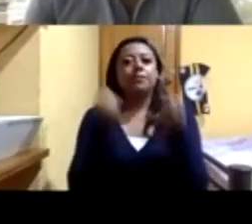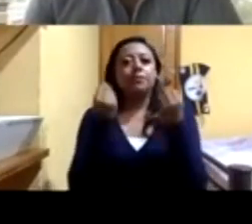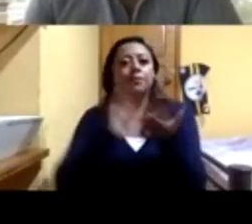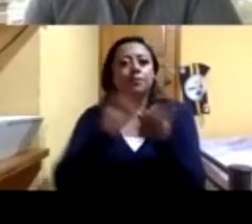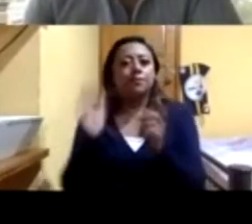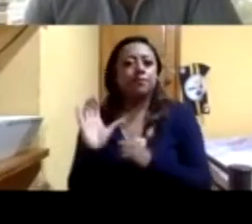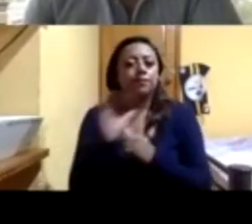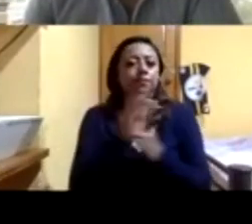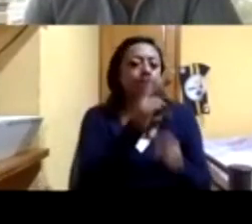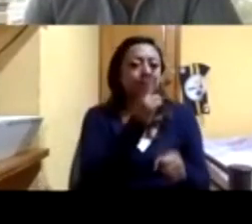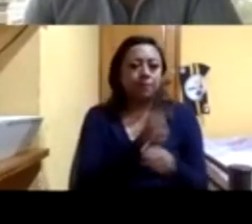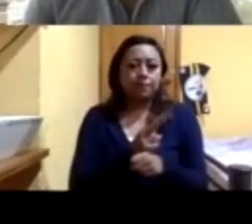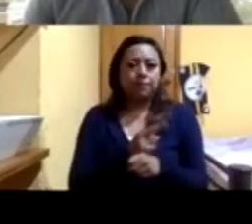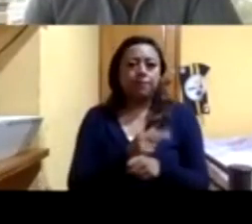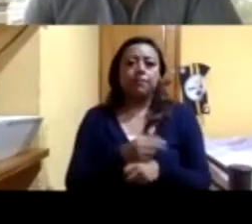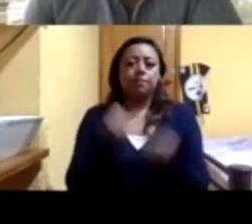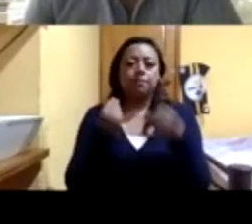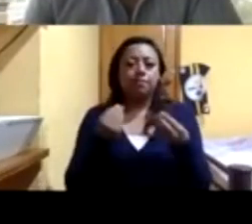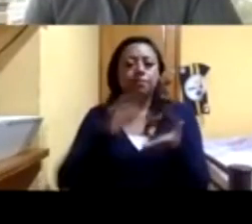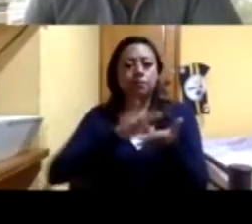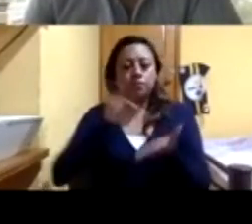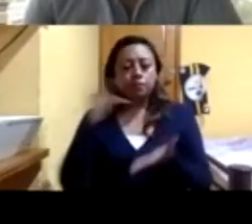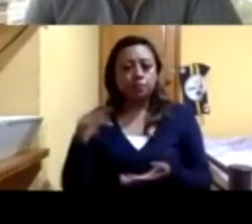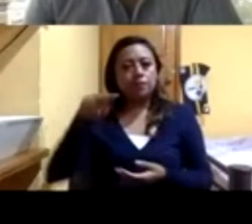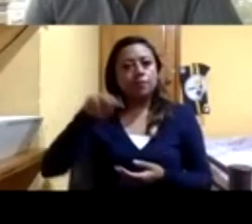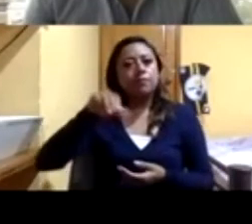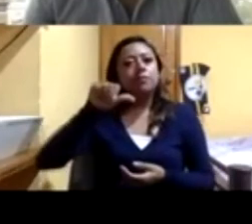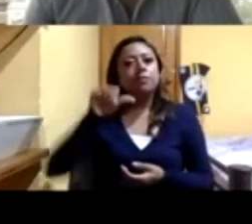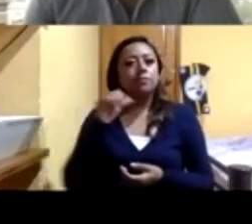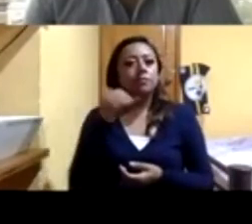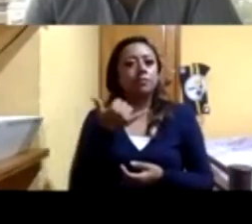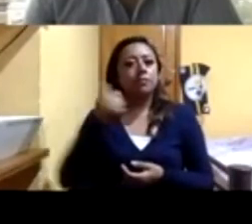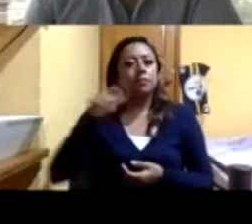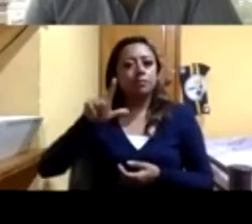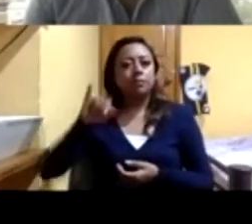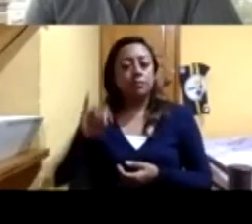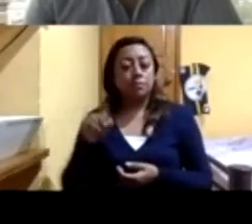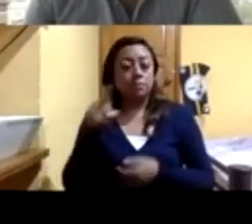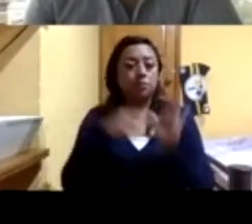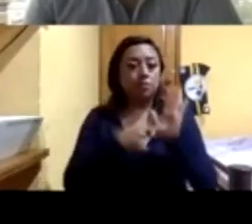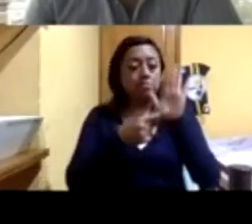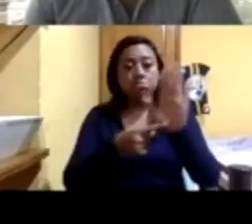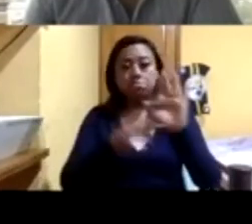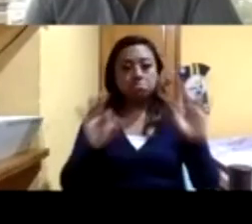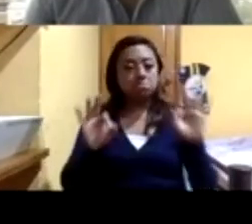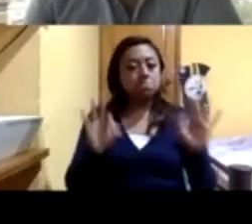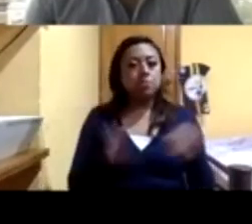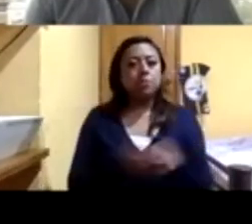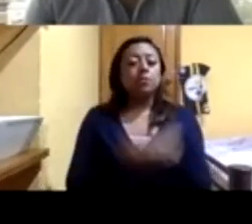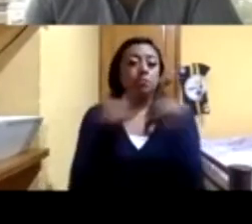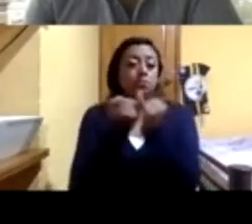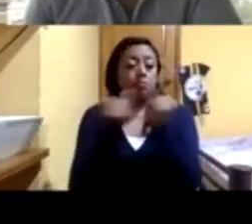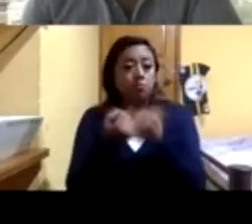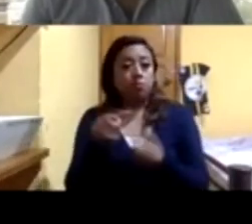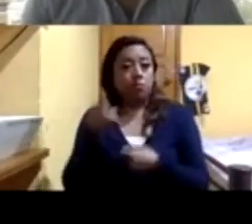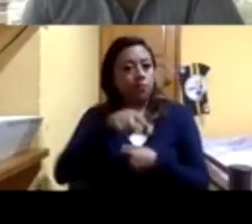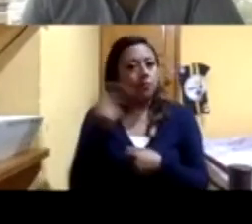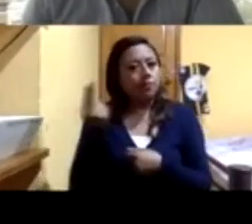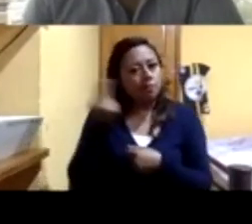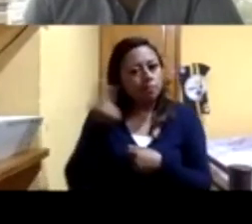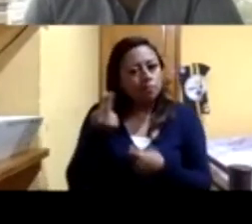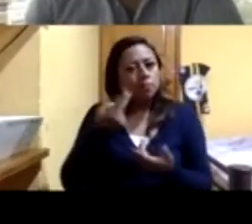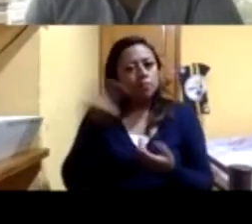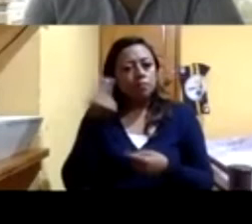Maylí, por la excelente presentación que realizaste, con la necesidad de eliminar esos prejuicios que existen sobre